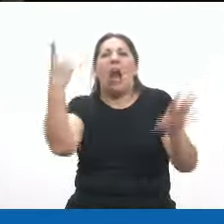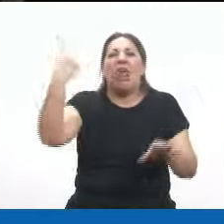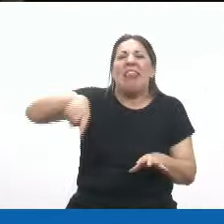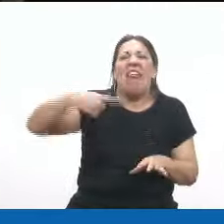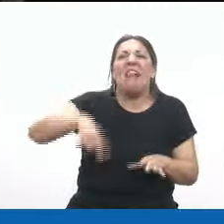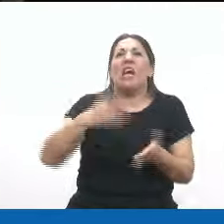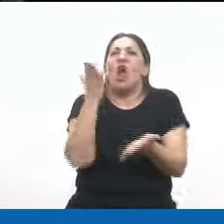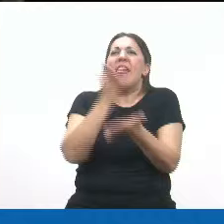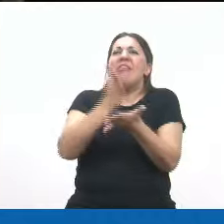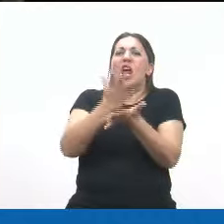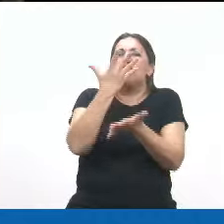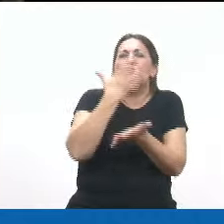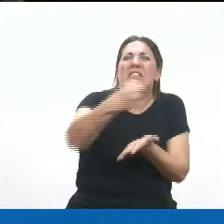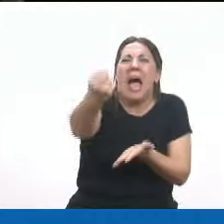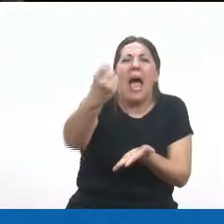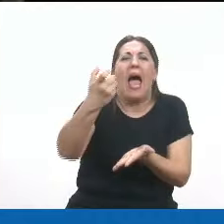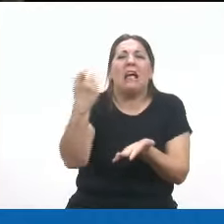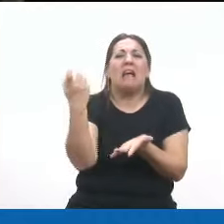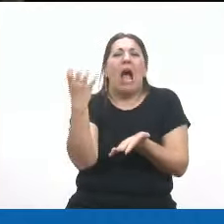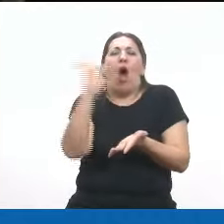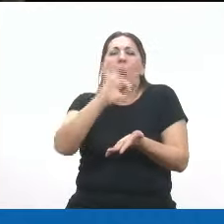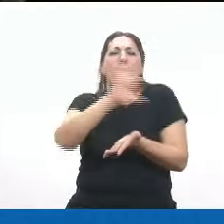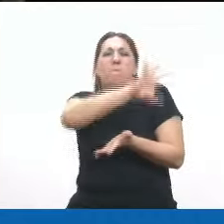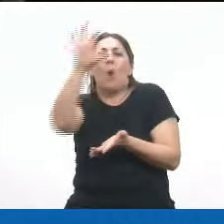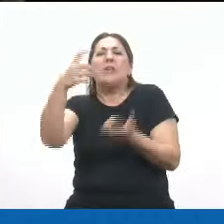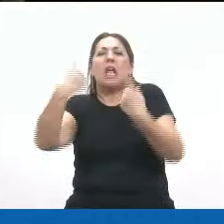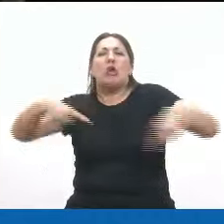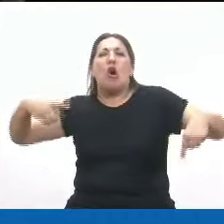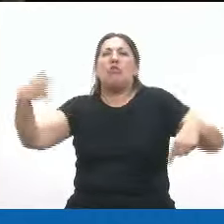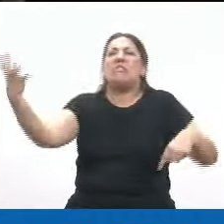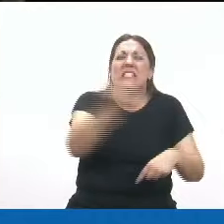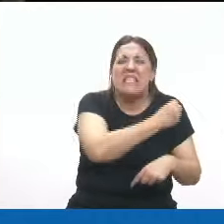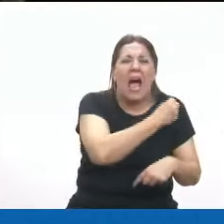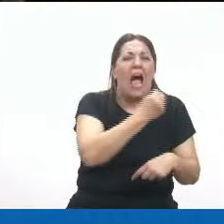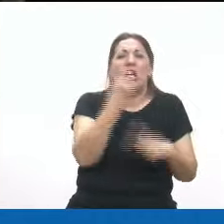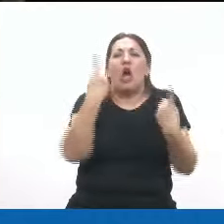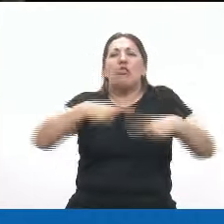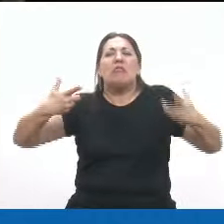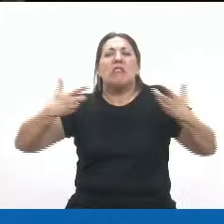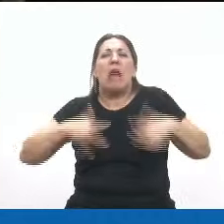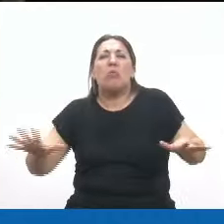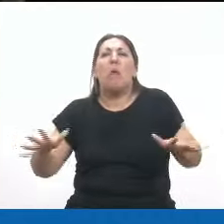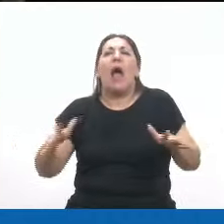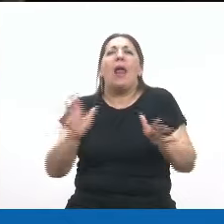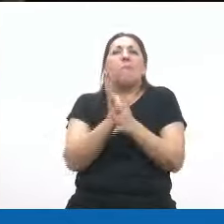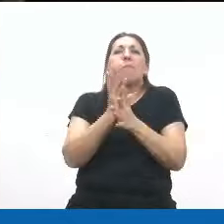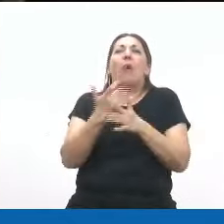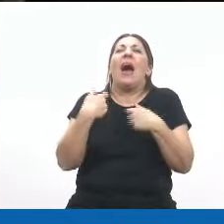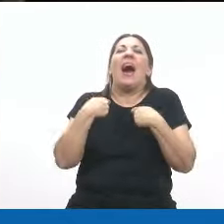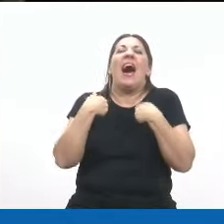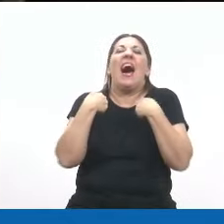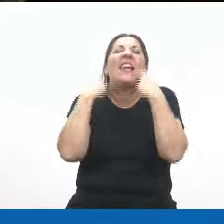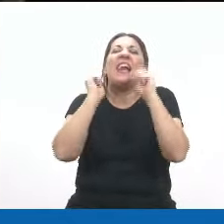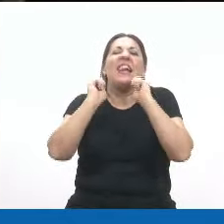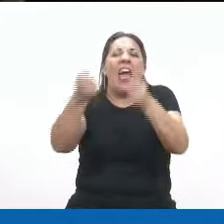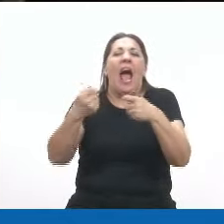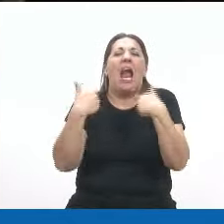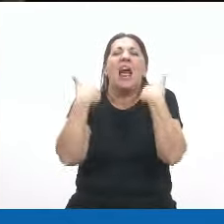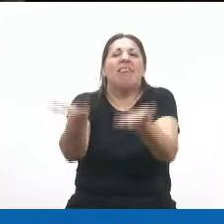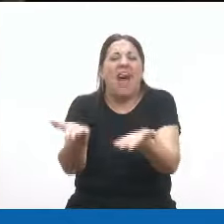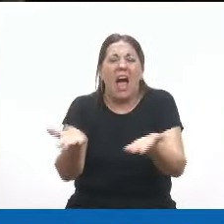cuántas cuántos recursos le sacan a las provincias cuántas cuántos recursos naturales entregan y por eso digo